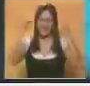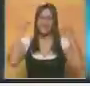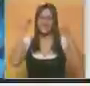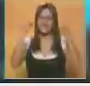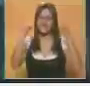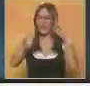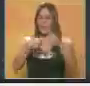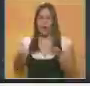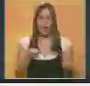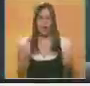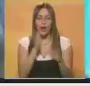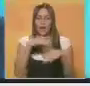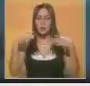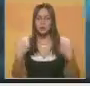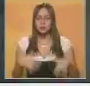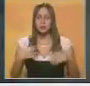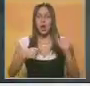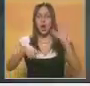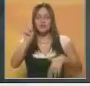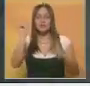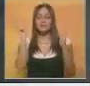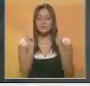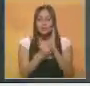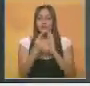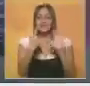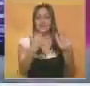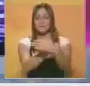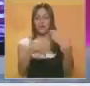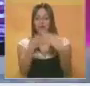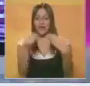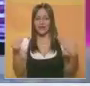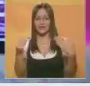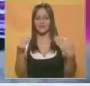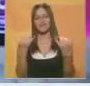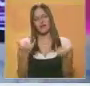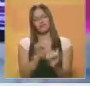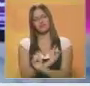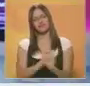se sale de control con unos 11.6 millones de dólares. De esta